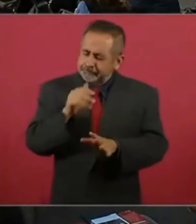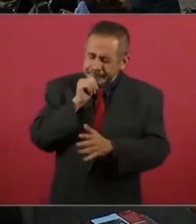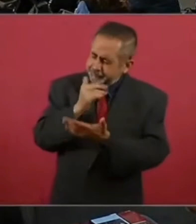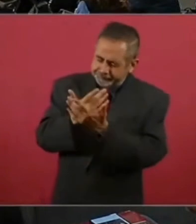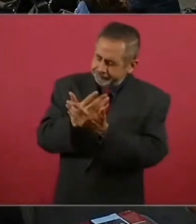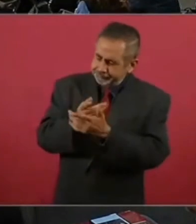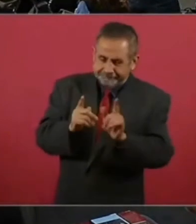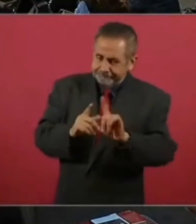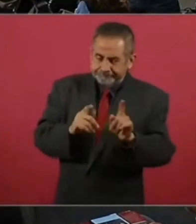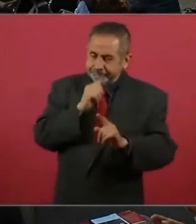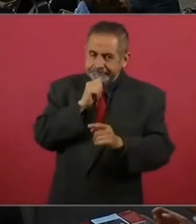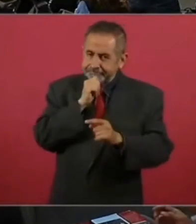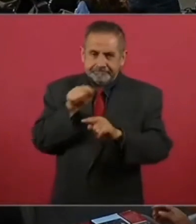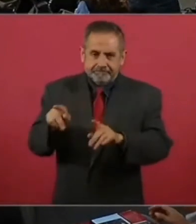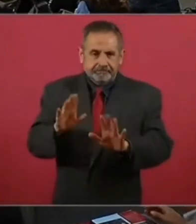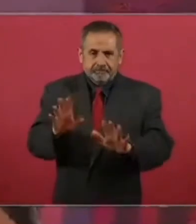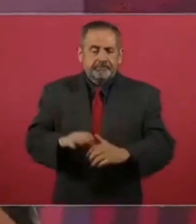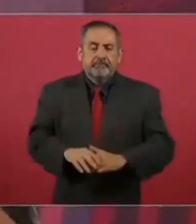no.